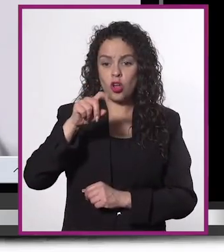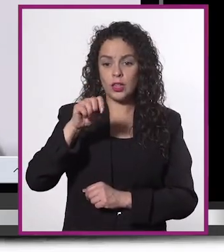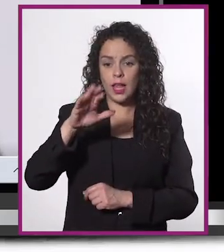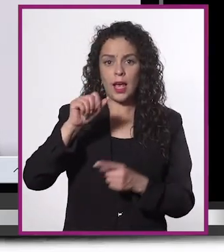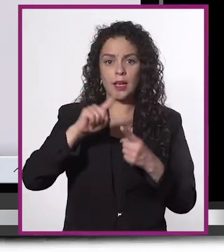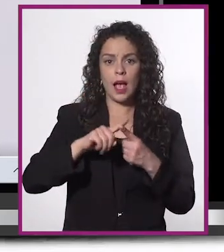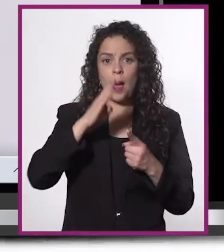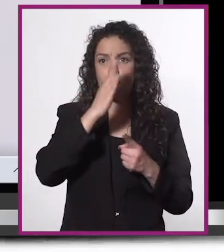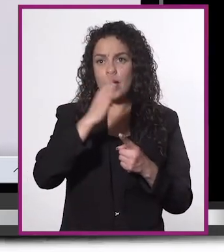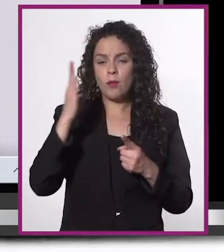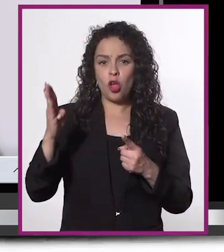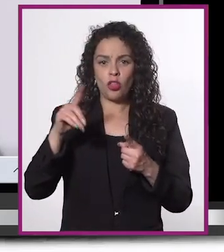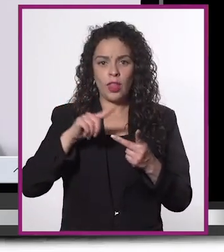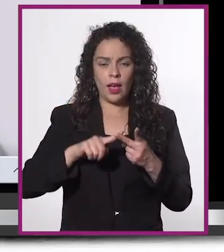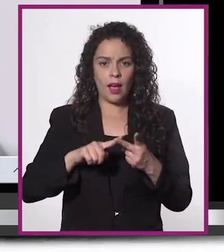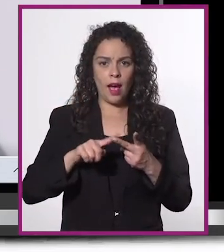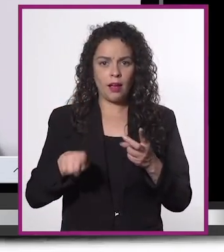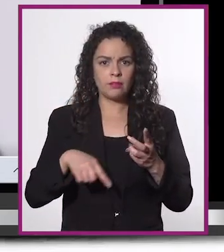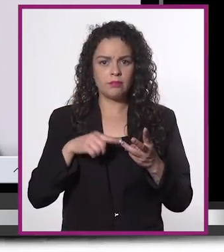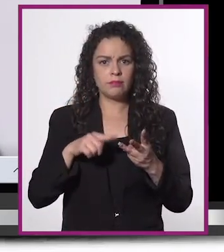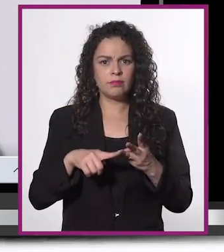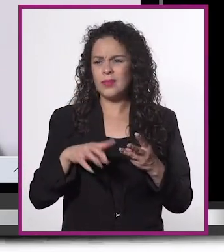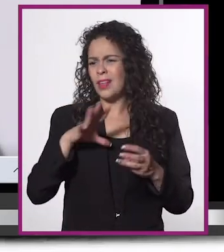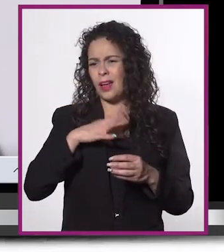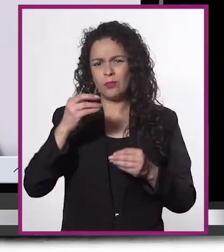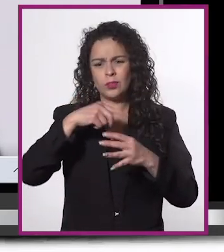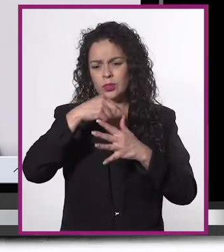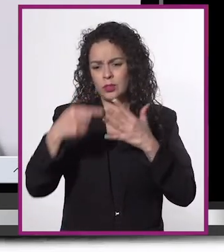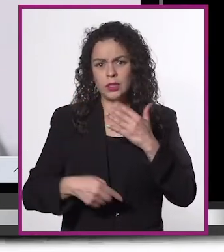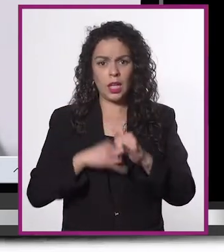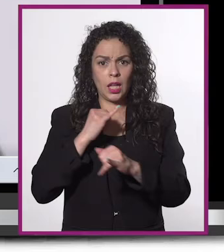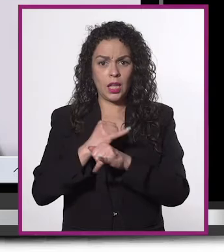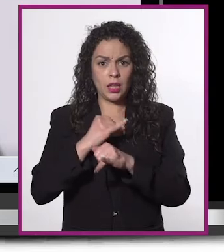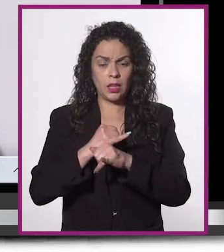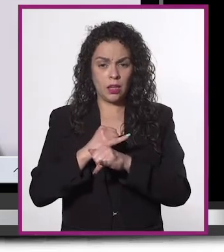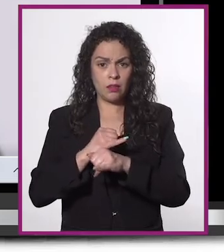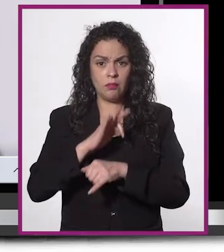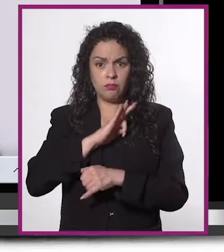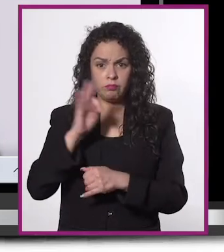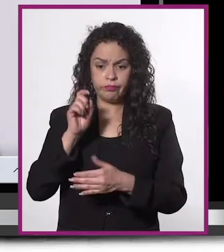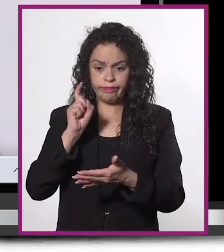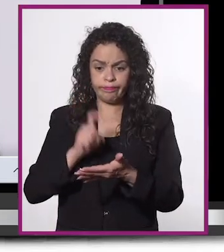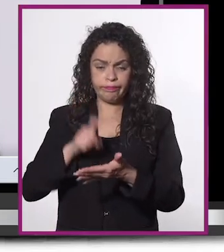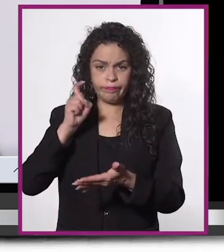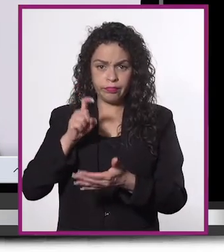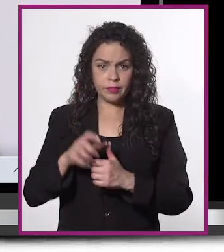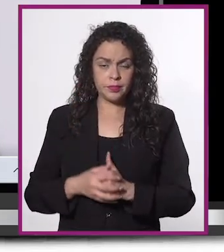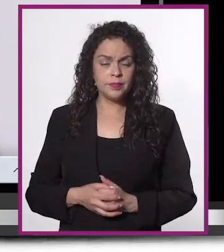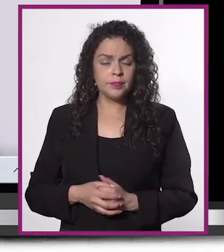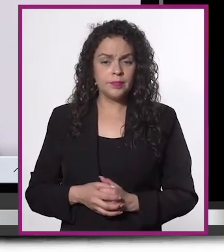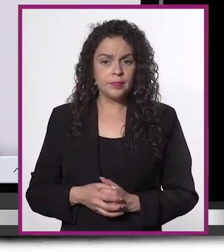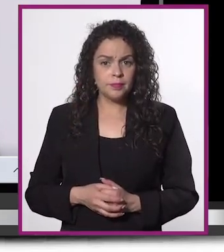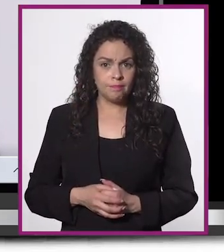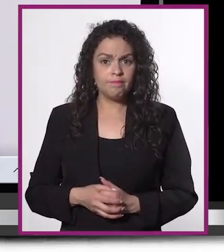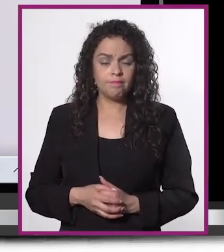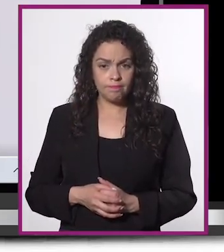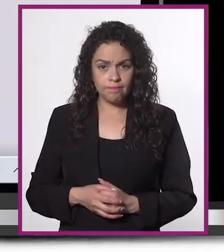bibliotecas. Hay muchos sitios en internet por los que podemos llegar